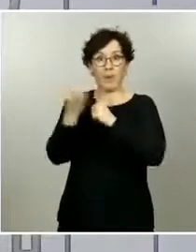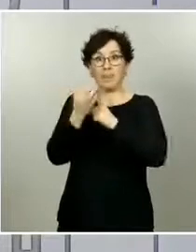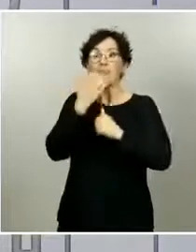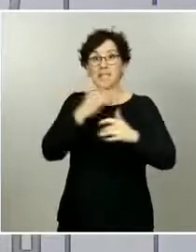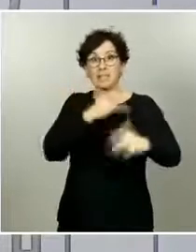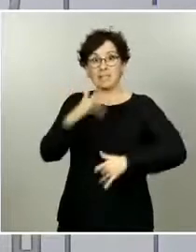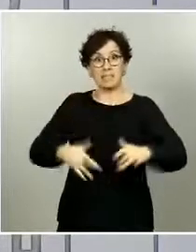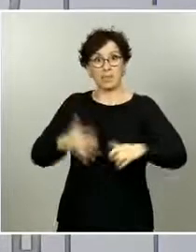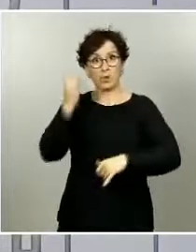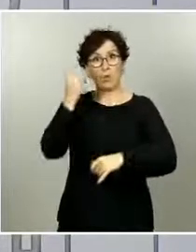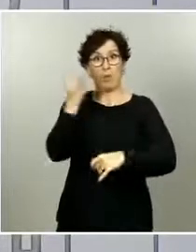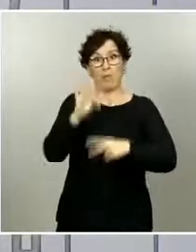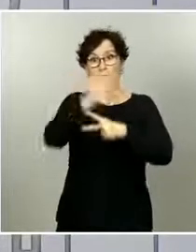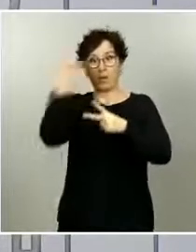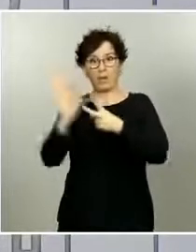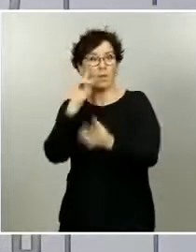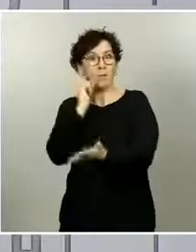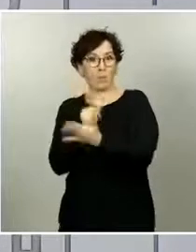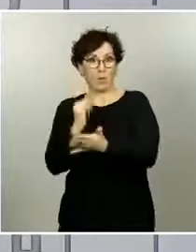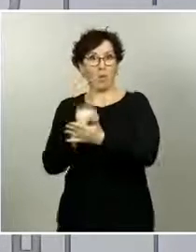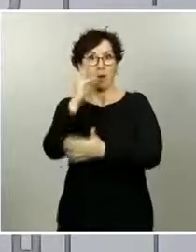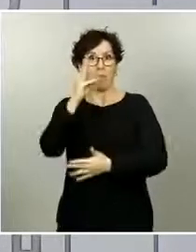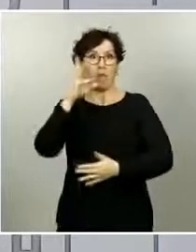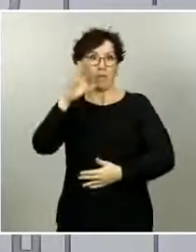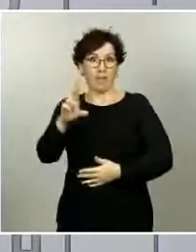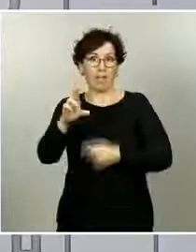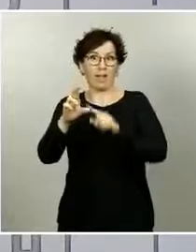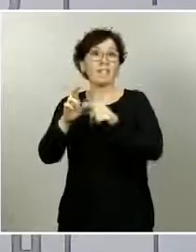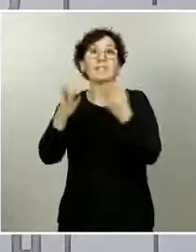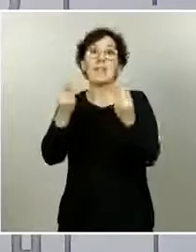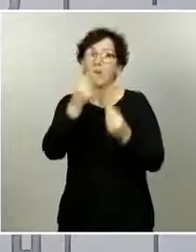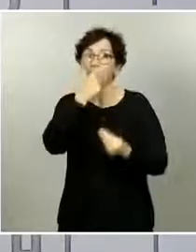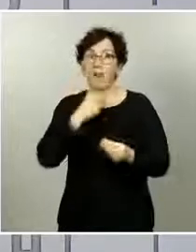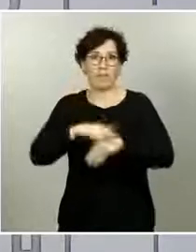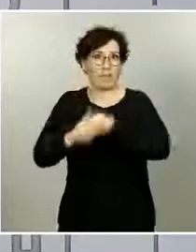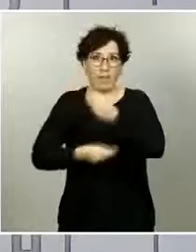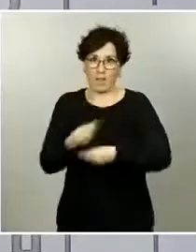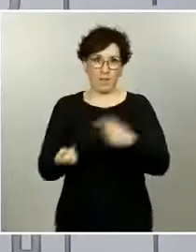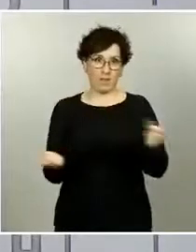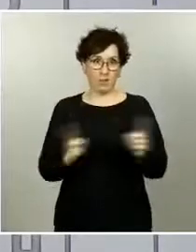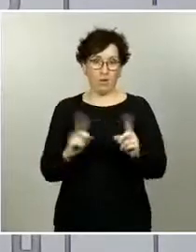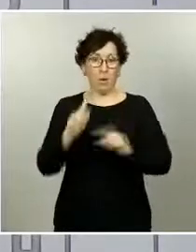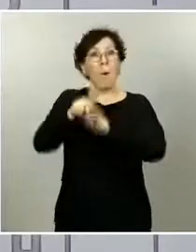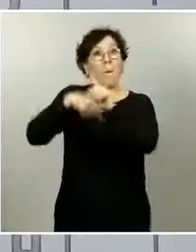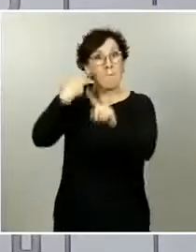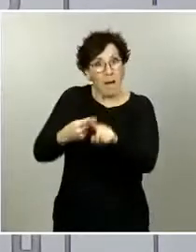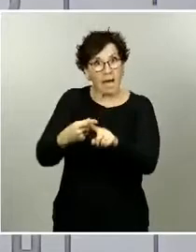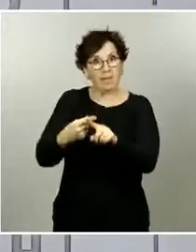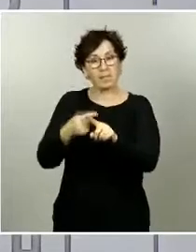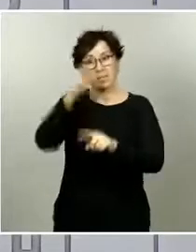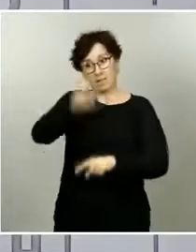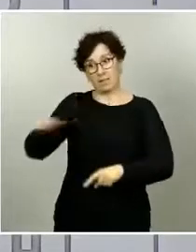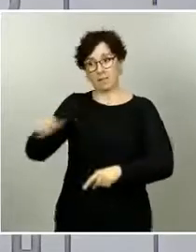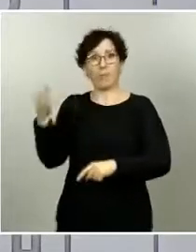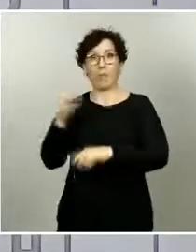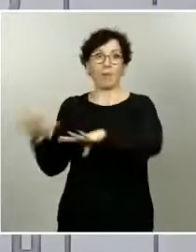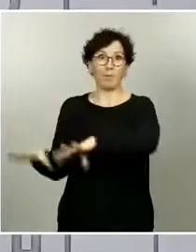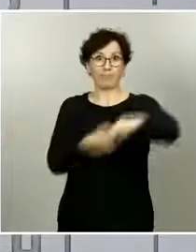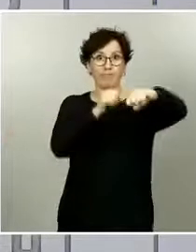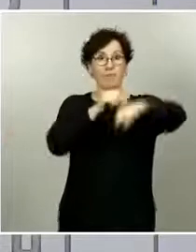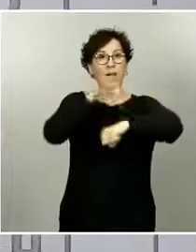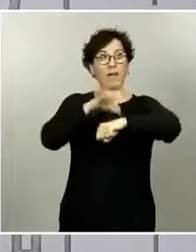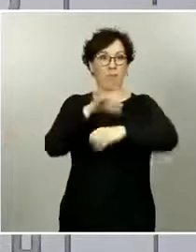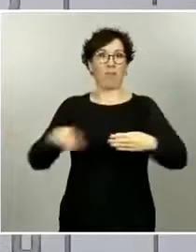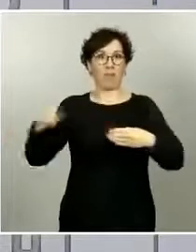positivo implicaría a priori la necesidad si hay sintomatología hacer una prueba de PCR que ya no es tan